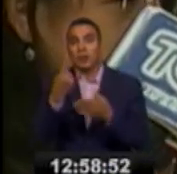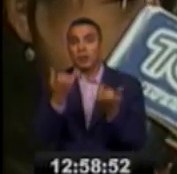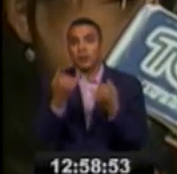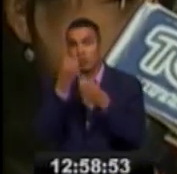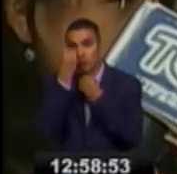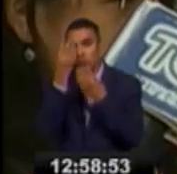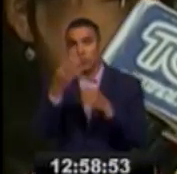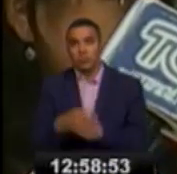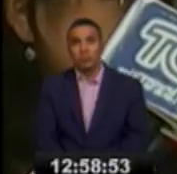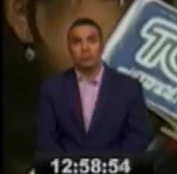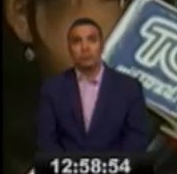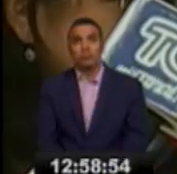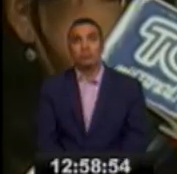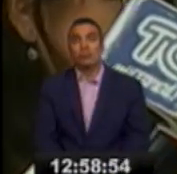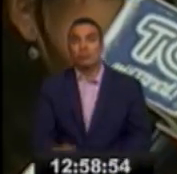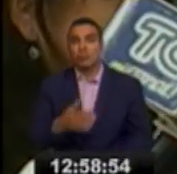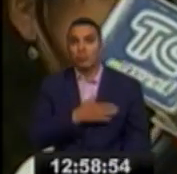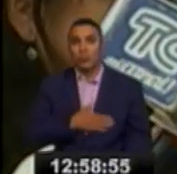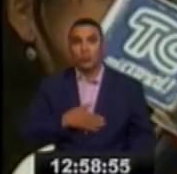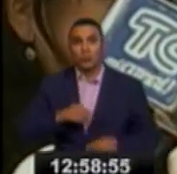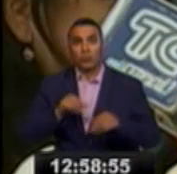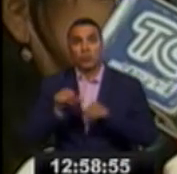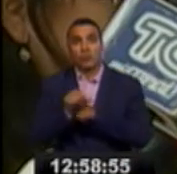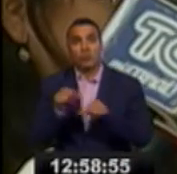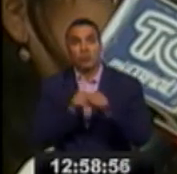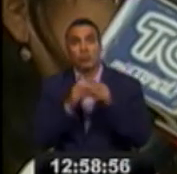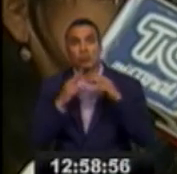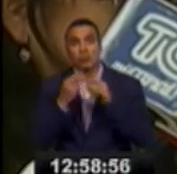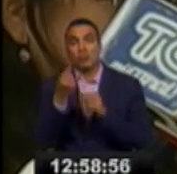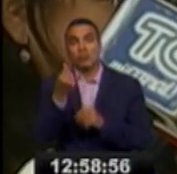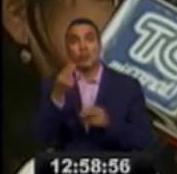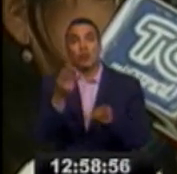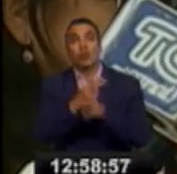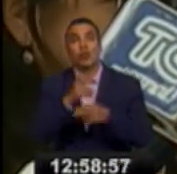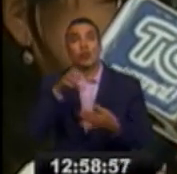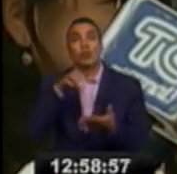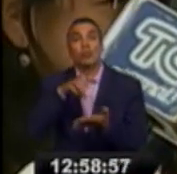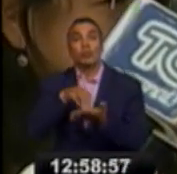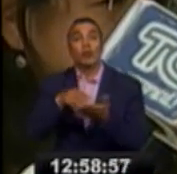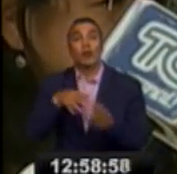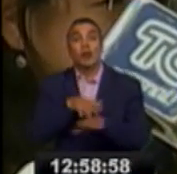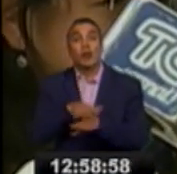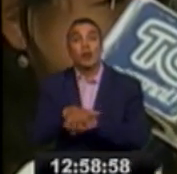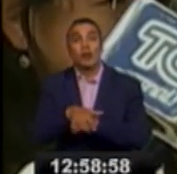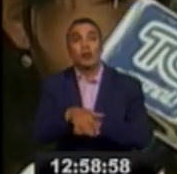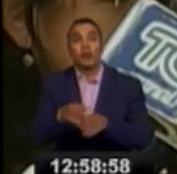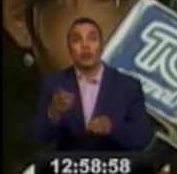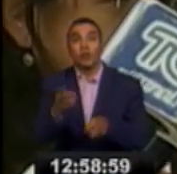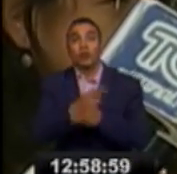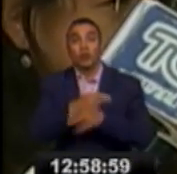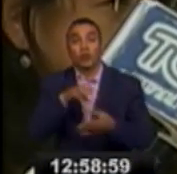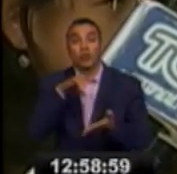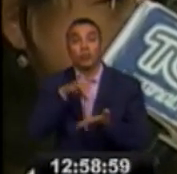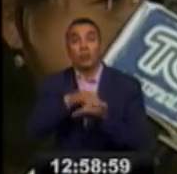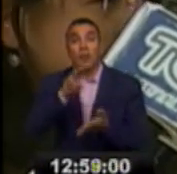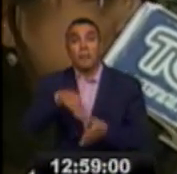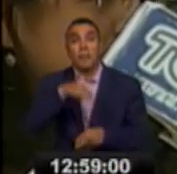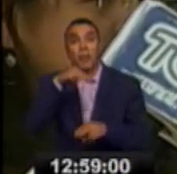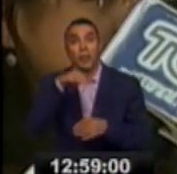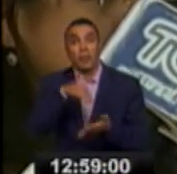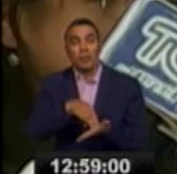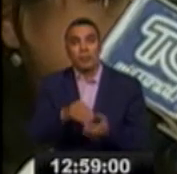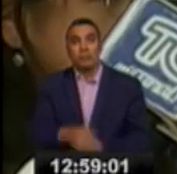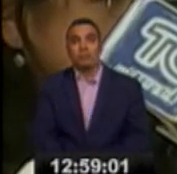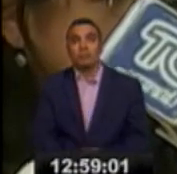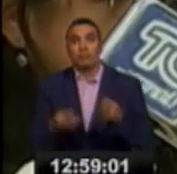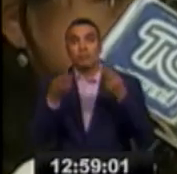informe, que se haga auditoría al Consejo Provincial de Los Ríos, que se haga auditoría al Consejo Provincial de Manabí, que se haga